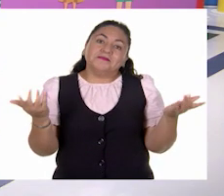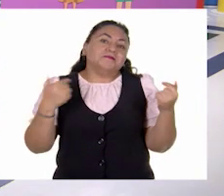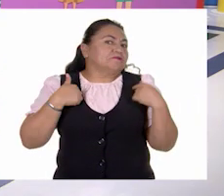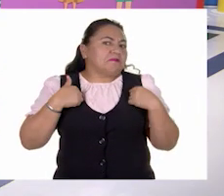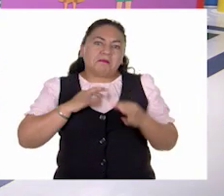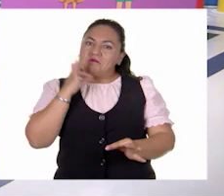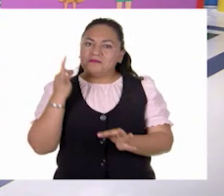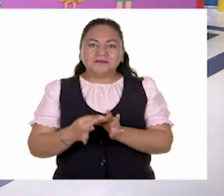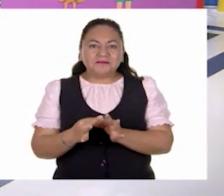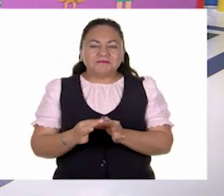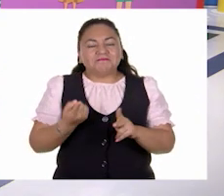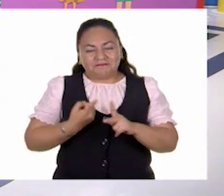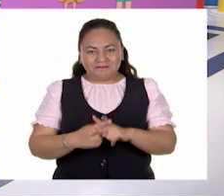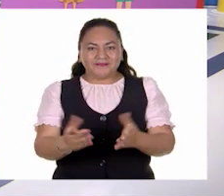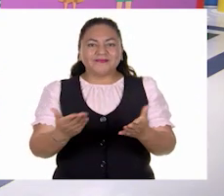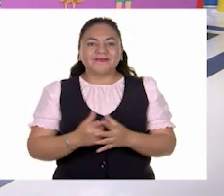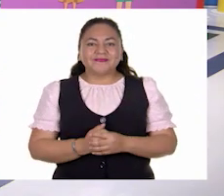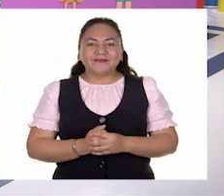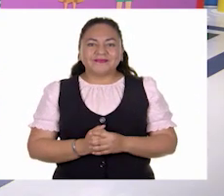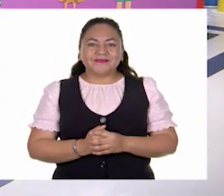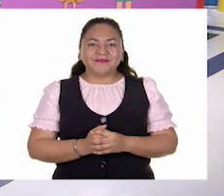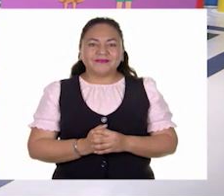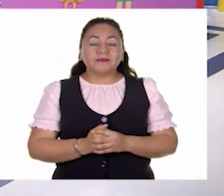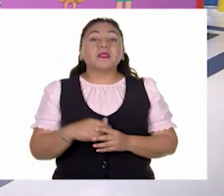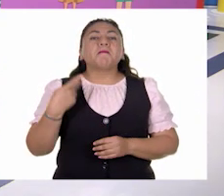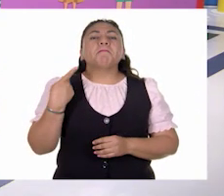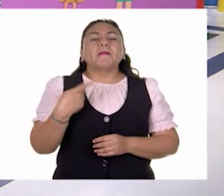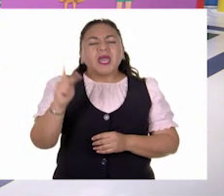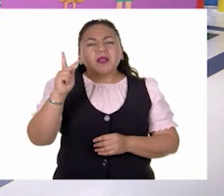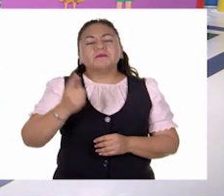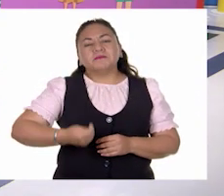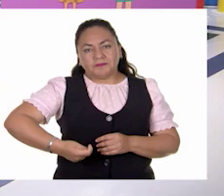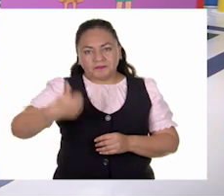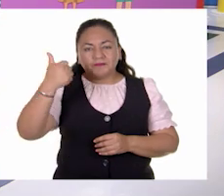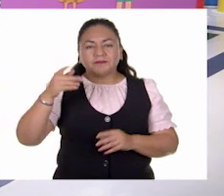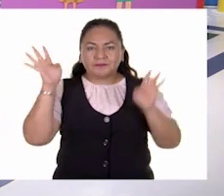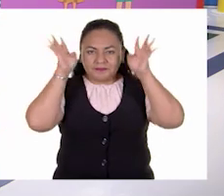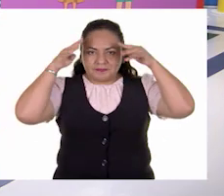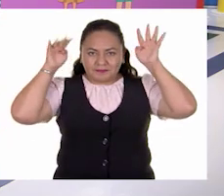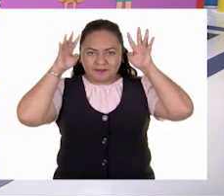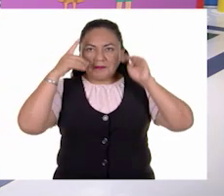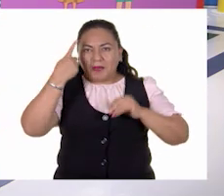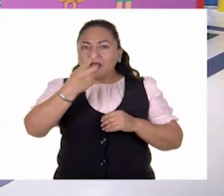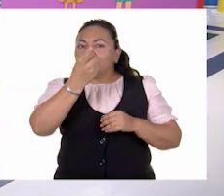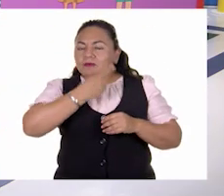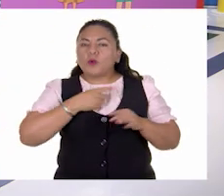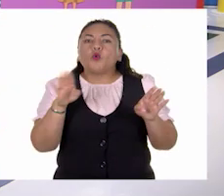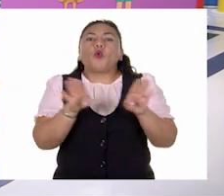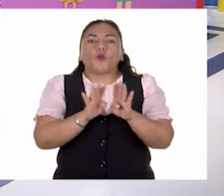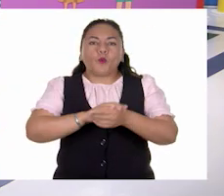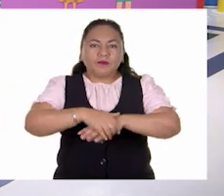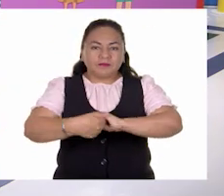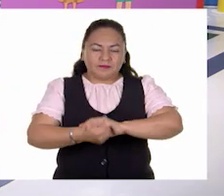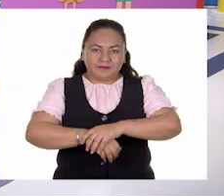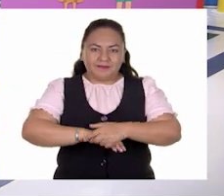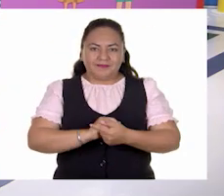ya. Comenzamos. Pero ¿qué les parece que antes vamos con Ajo Listo? Para que nos diga cómo lavarnos las